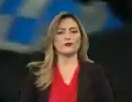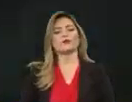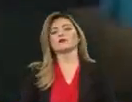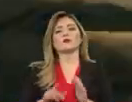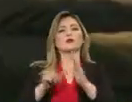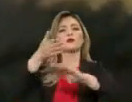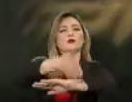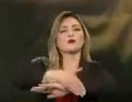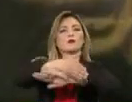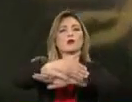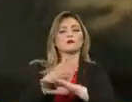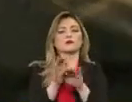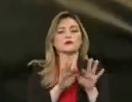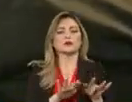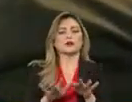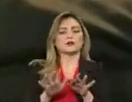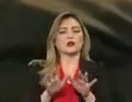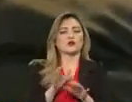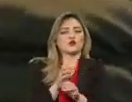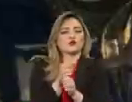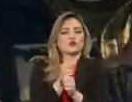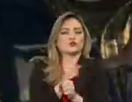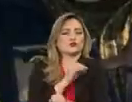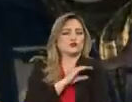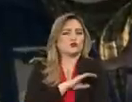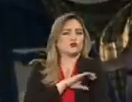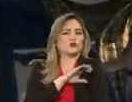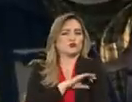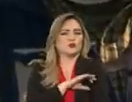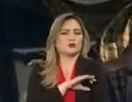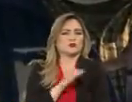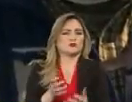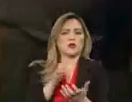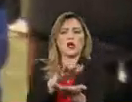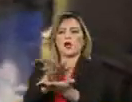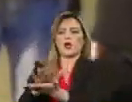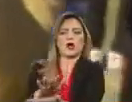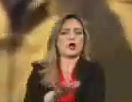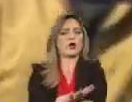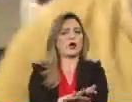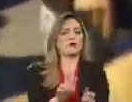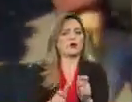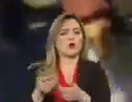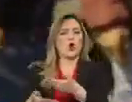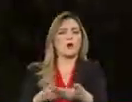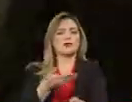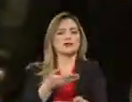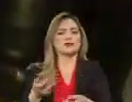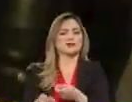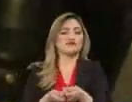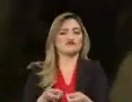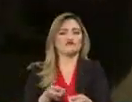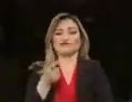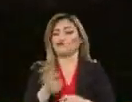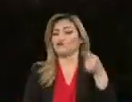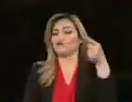Minutos después, llegó el secretario de Seguridad del municipio a intentar calmar los ánimos de los comerciantes, pero no